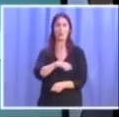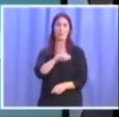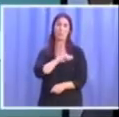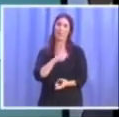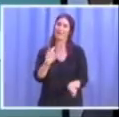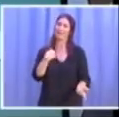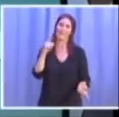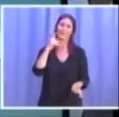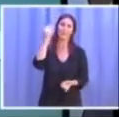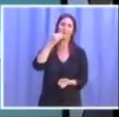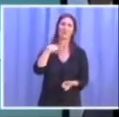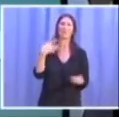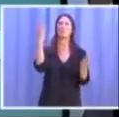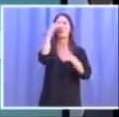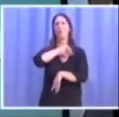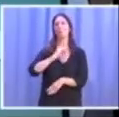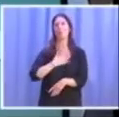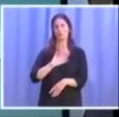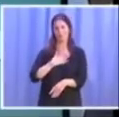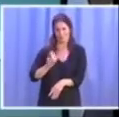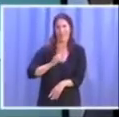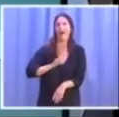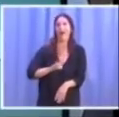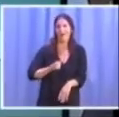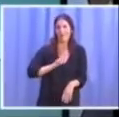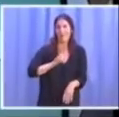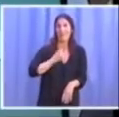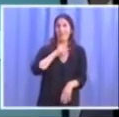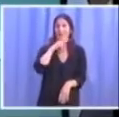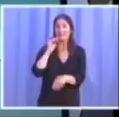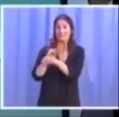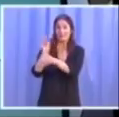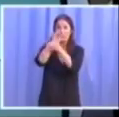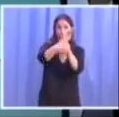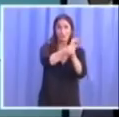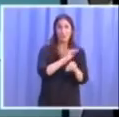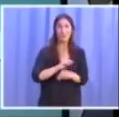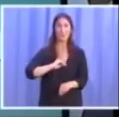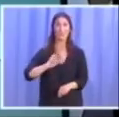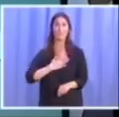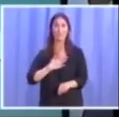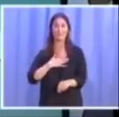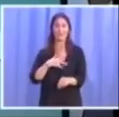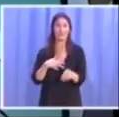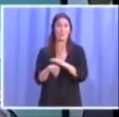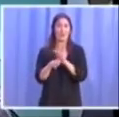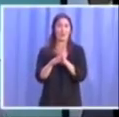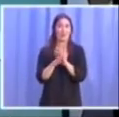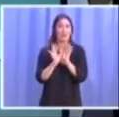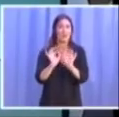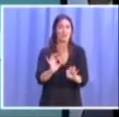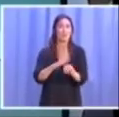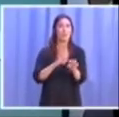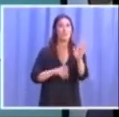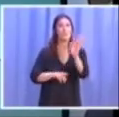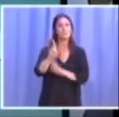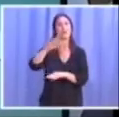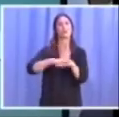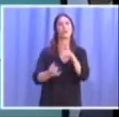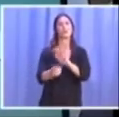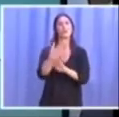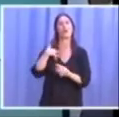no creo que estemos carentes de patrimonio. Lo que a partir de esa conservación de ese patrimonio y de ese mantenimiento tenemos que desarrollar esa Granada